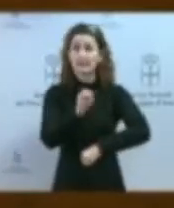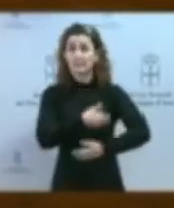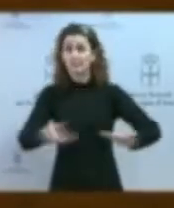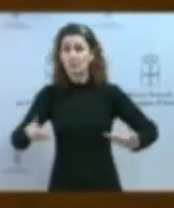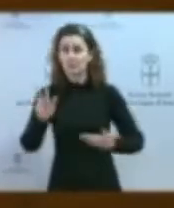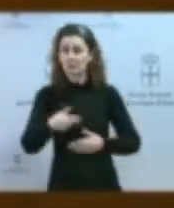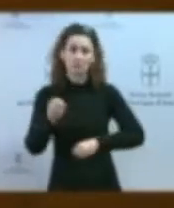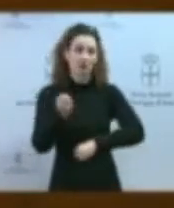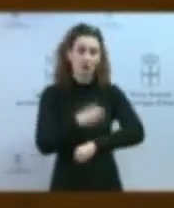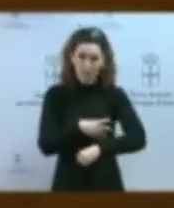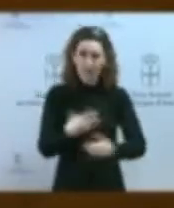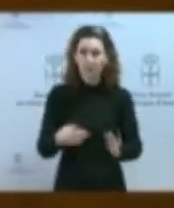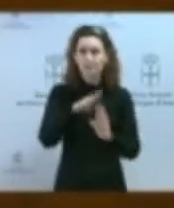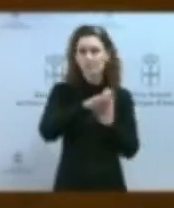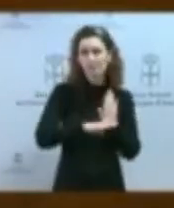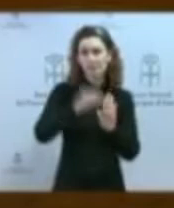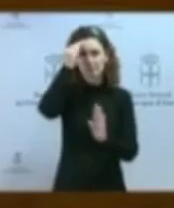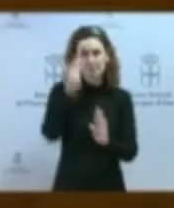la protección social.